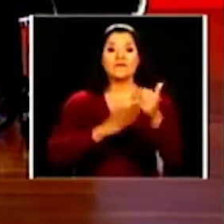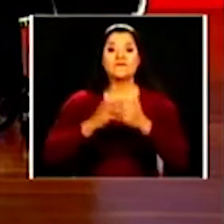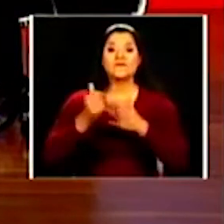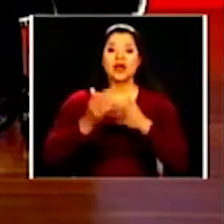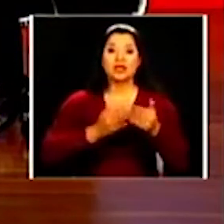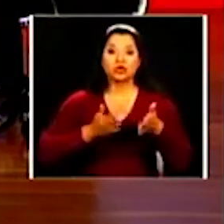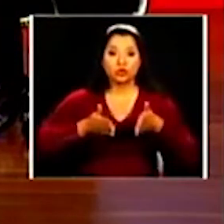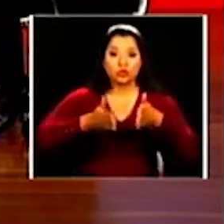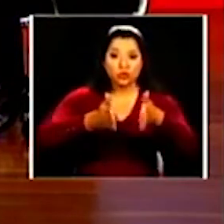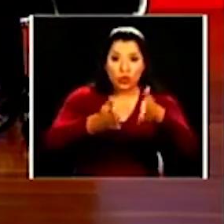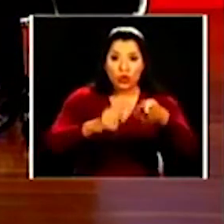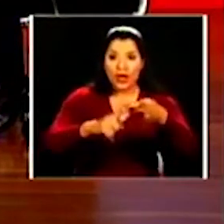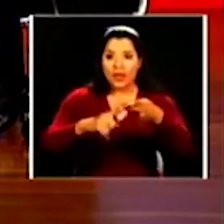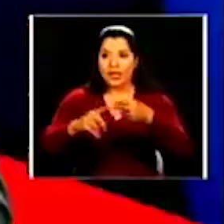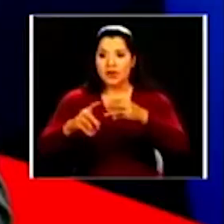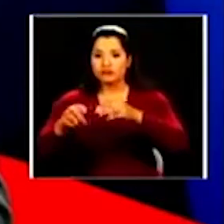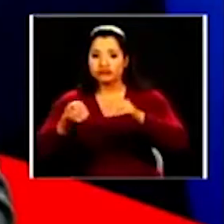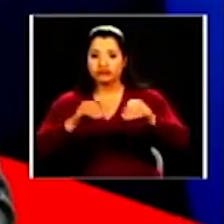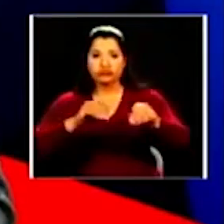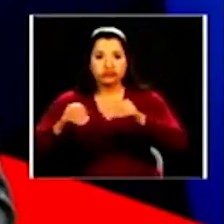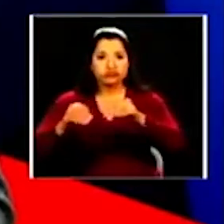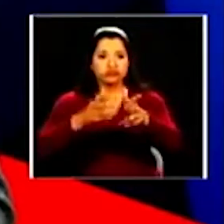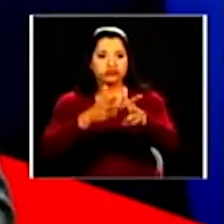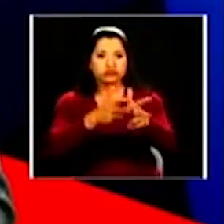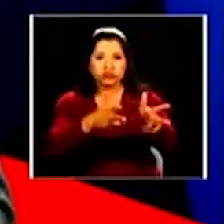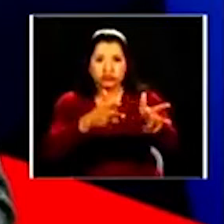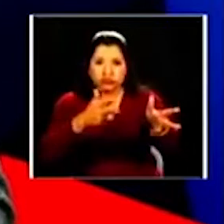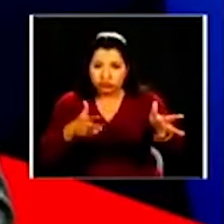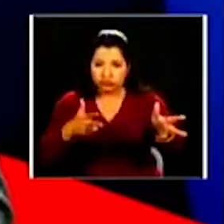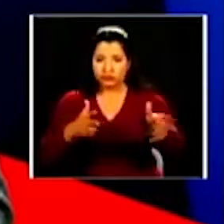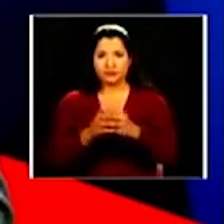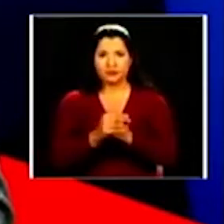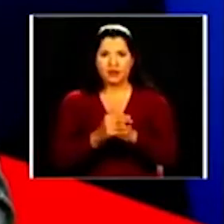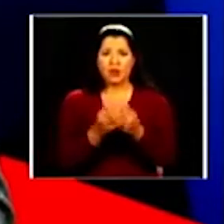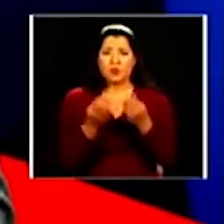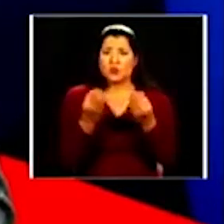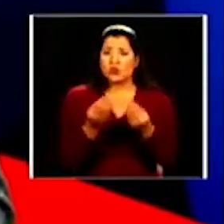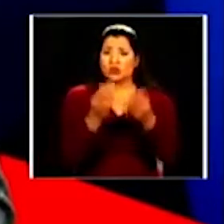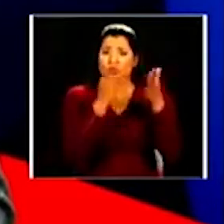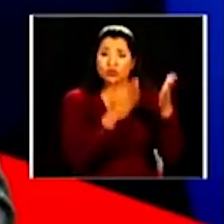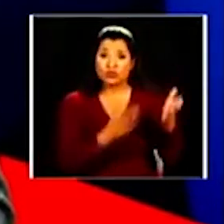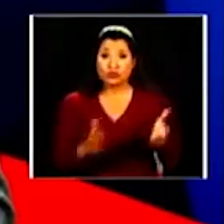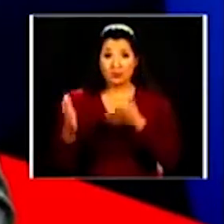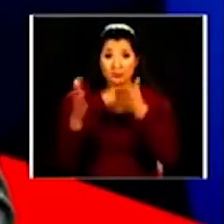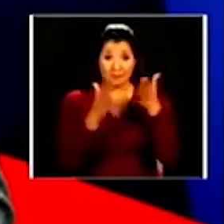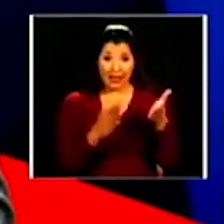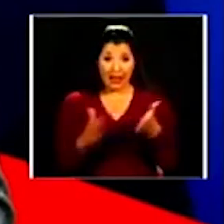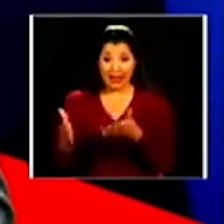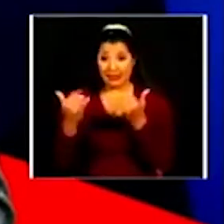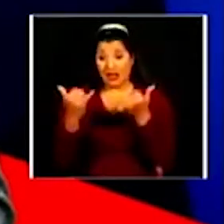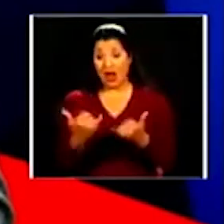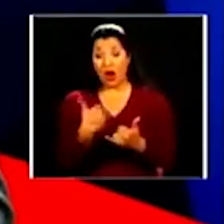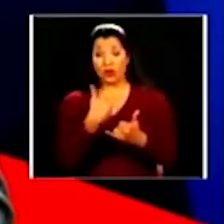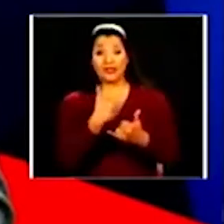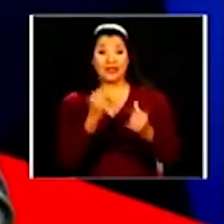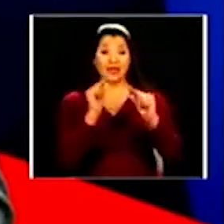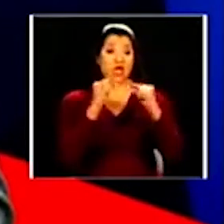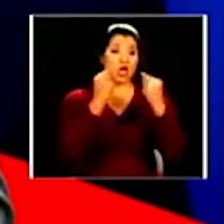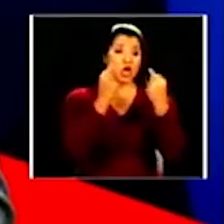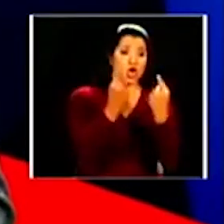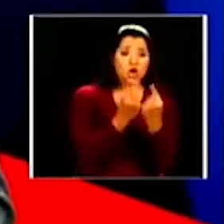movilidad. A pesar de la gran cantidad de planes que existen, de grupos especializados que